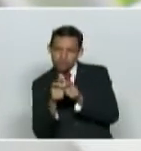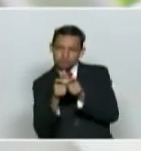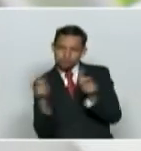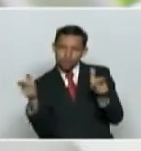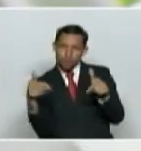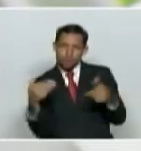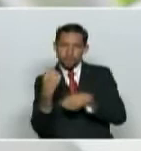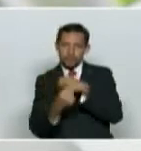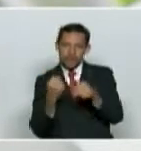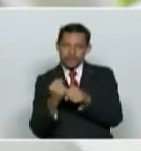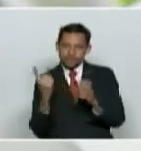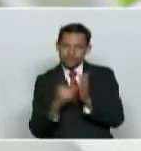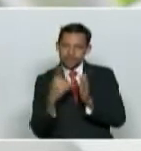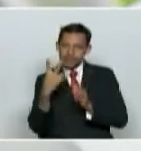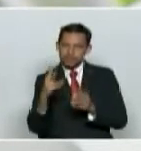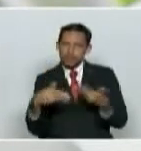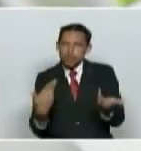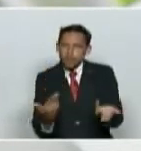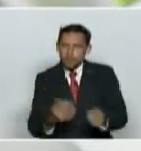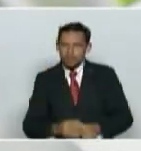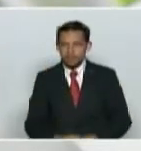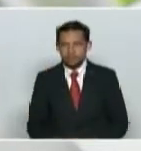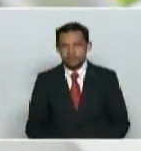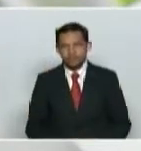desarrollado durante este año.